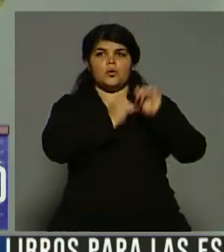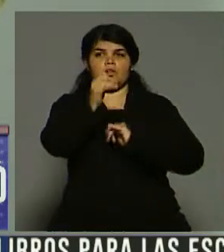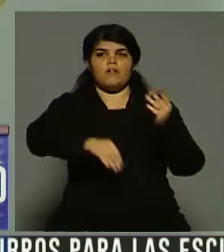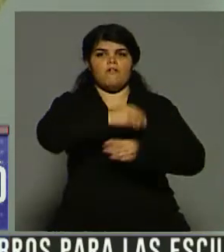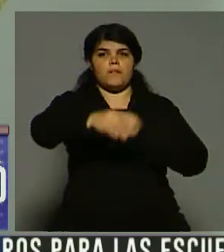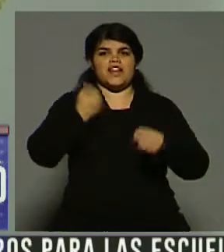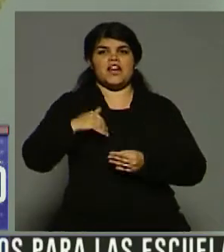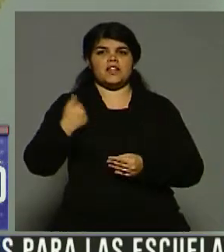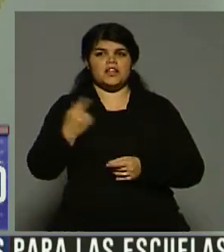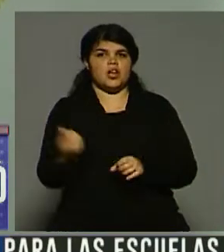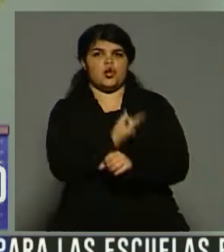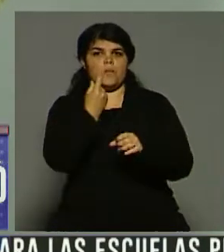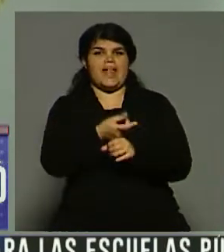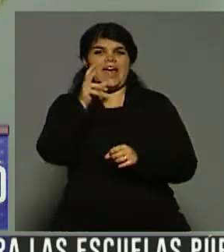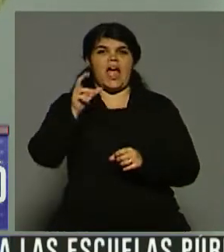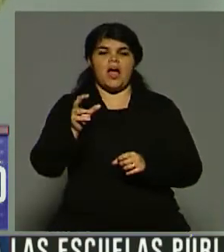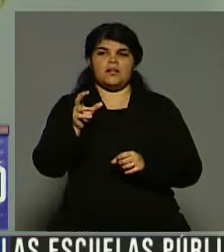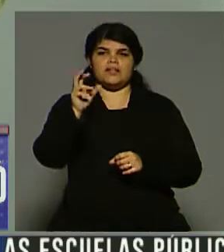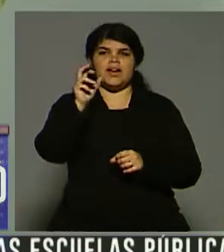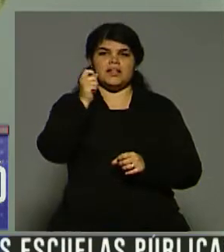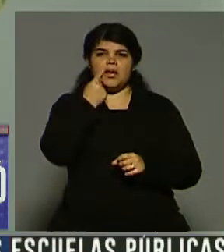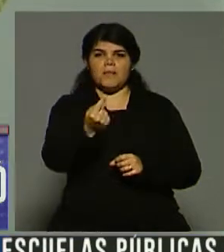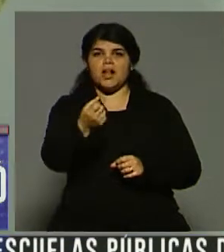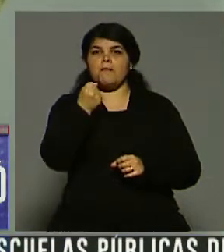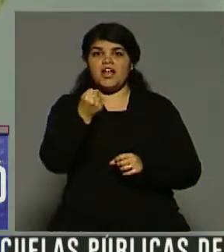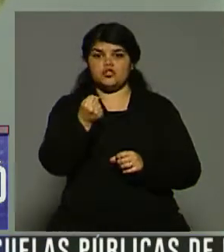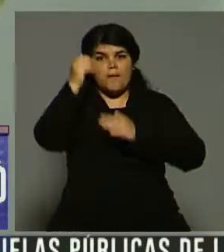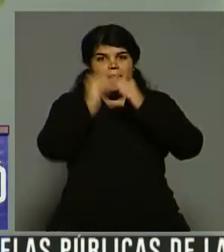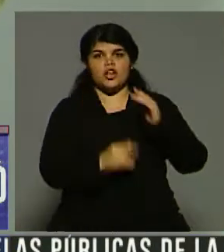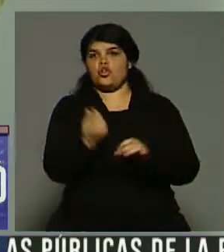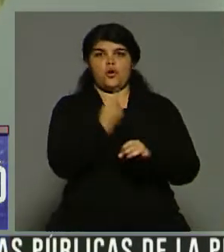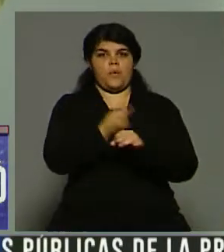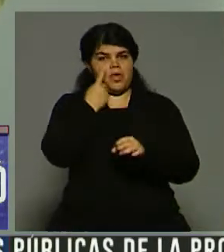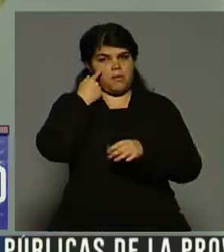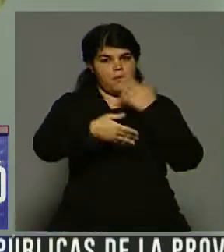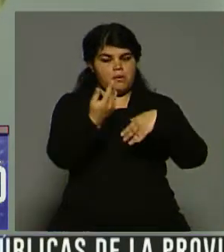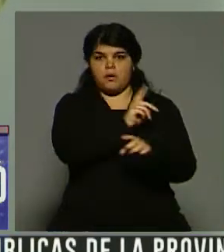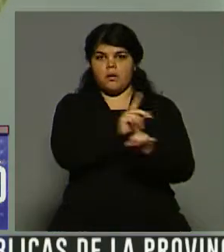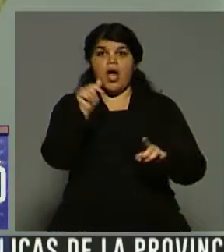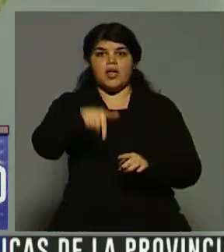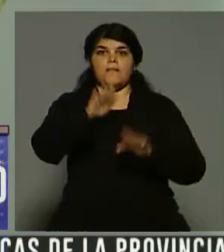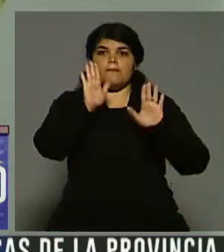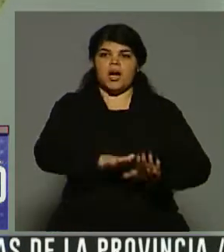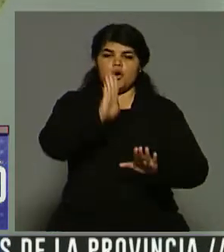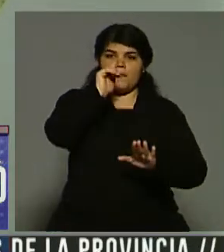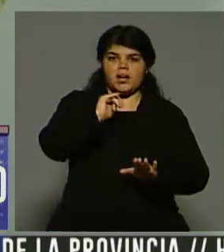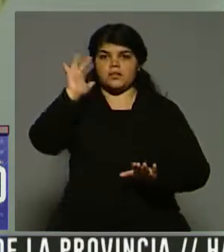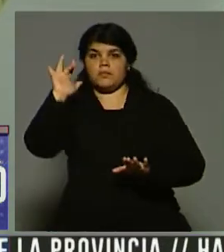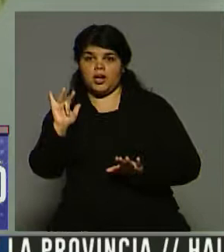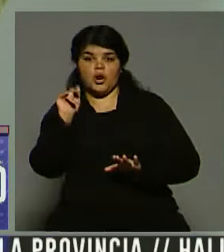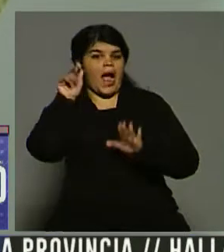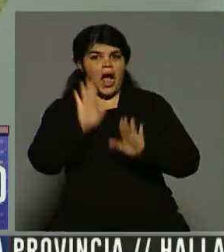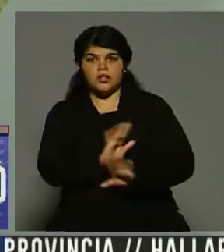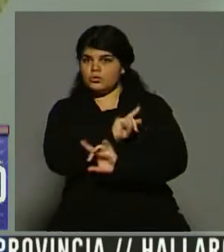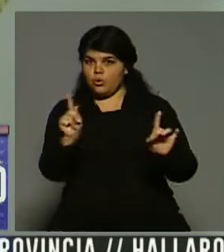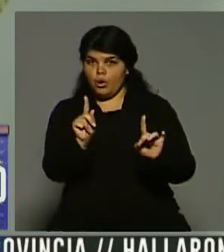argentina no puede vivir con menos de 30 mil pesos. Ahora, ellos en el caso del paro que se iba, o que había anunciado para el martes y el miércoles, no lo van a hacer, lo van